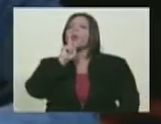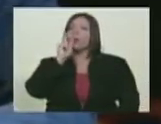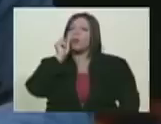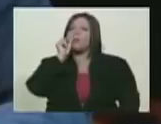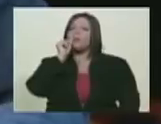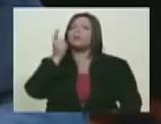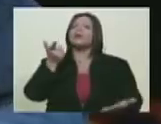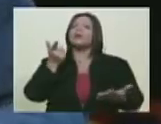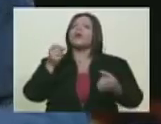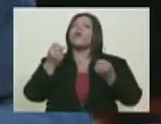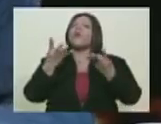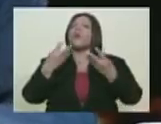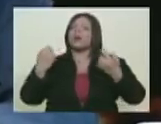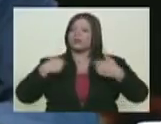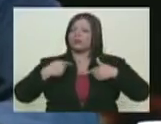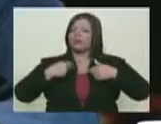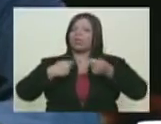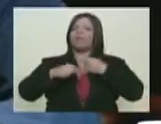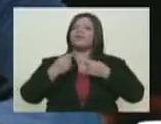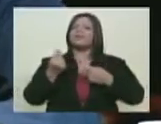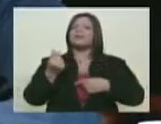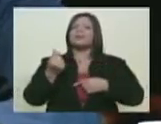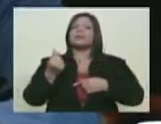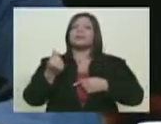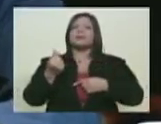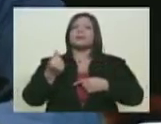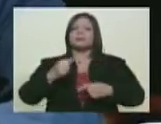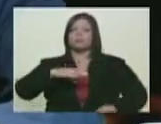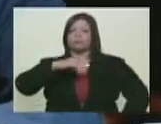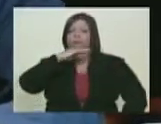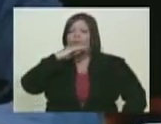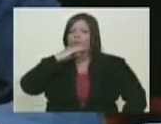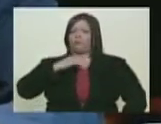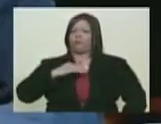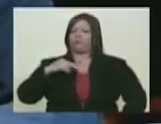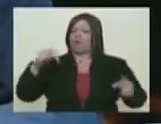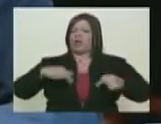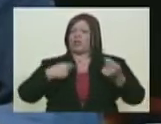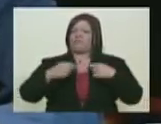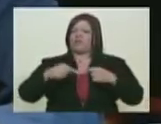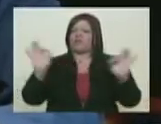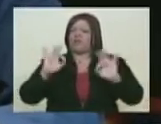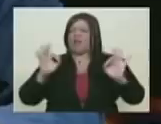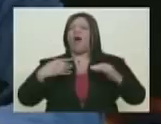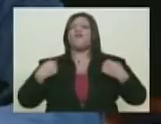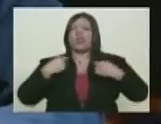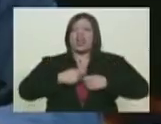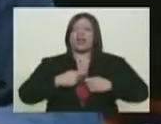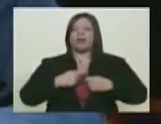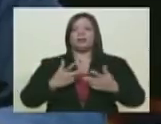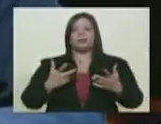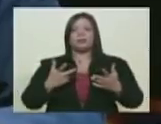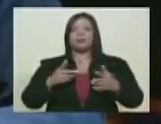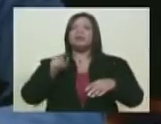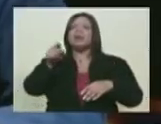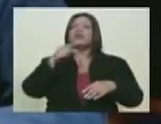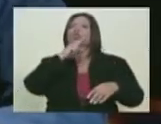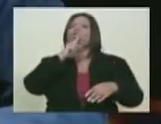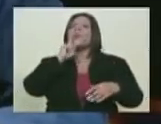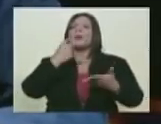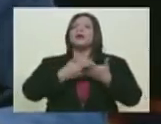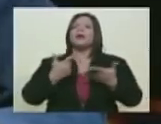digo, ¿cuánto cuestan las franelas? Y él me dice muy molesto, aquí no vendemos franelas. Sí. Y yo le digo, bueno, ¿y eso qué? Dice,